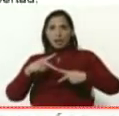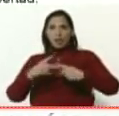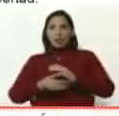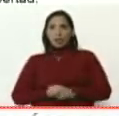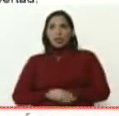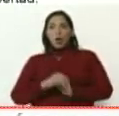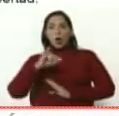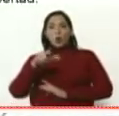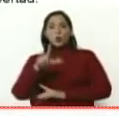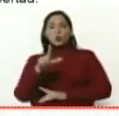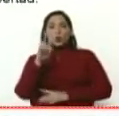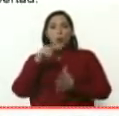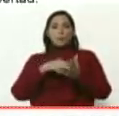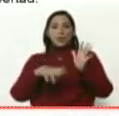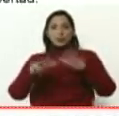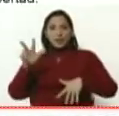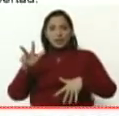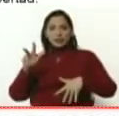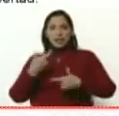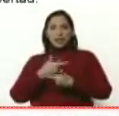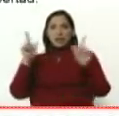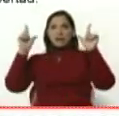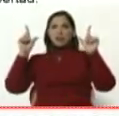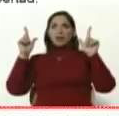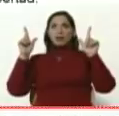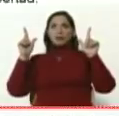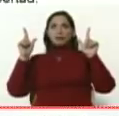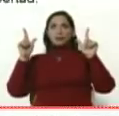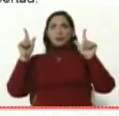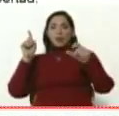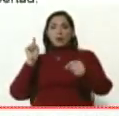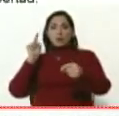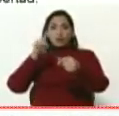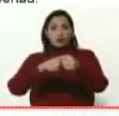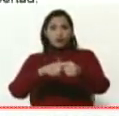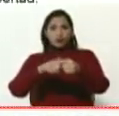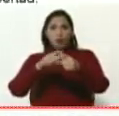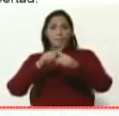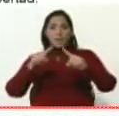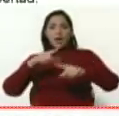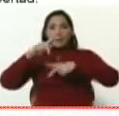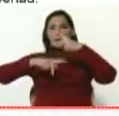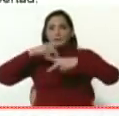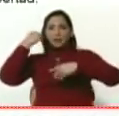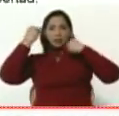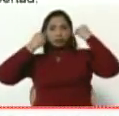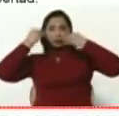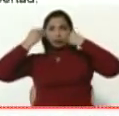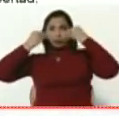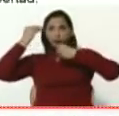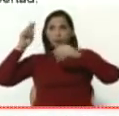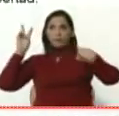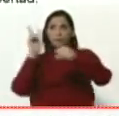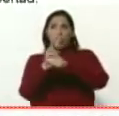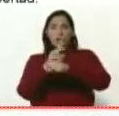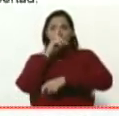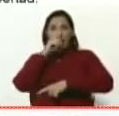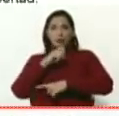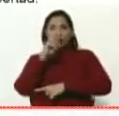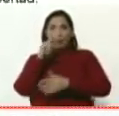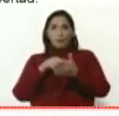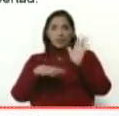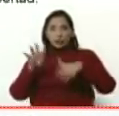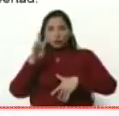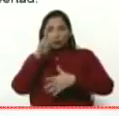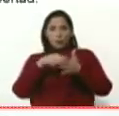del 2013 obtuvo su libertad. Se incorporó para planificar las acciones violentas de los años 2014-2017. Fue